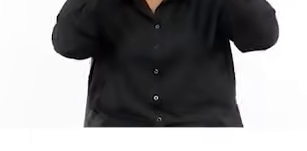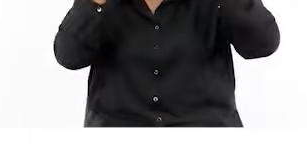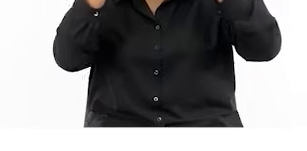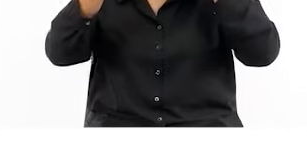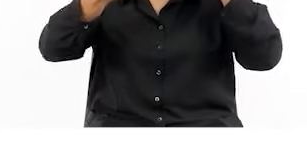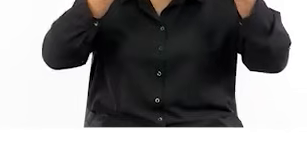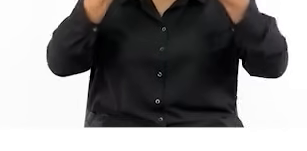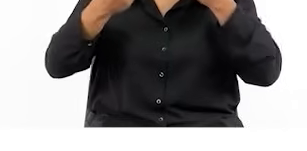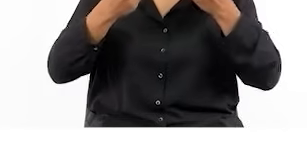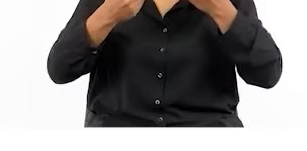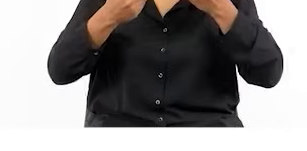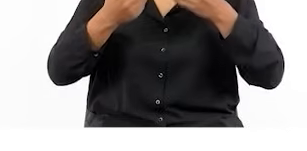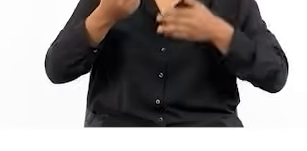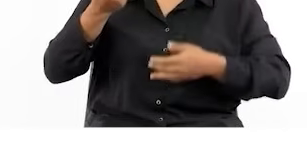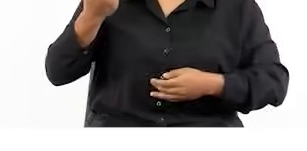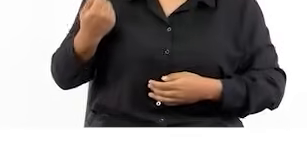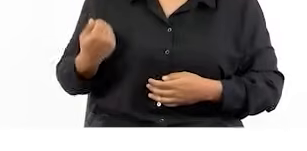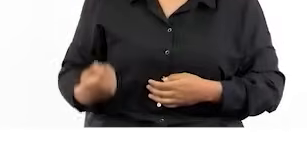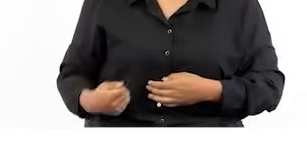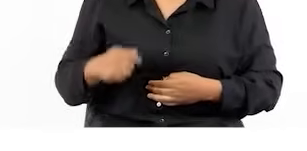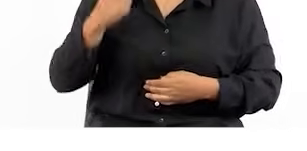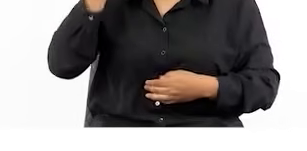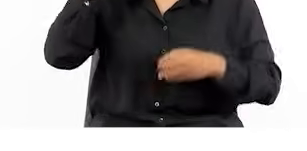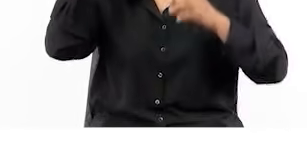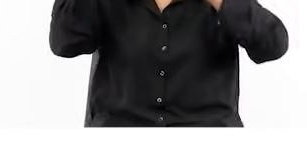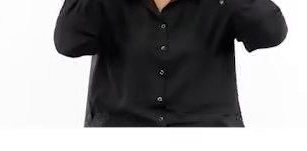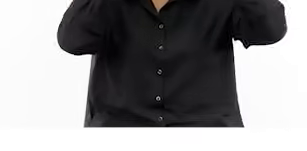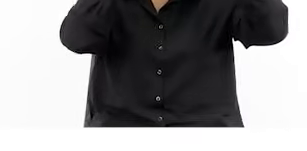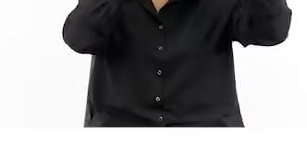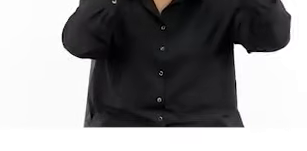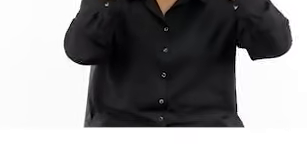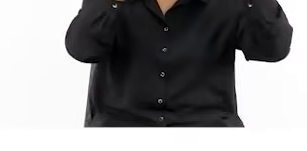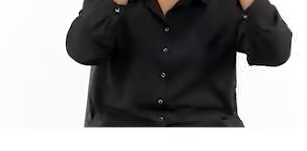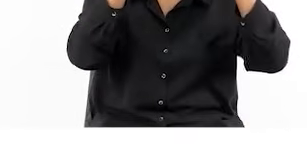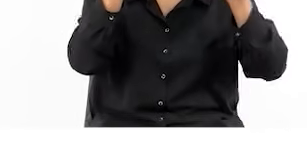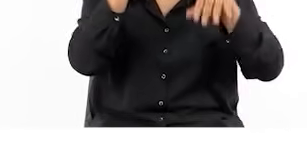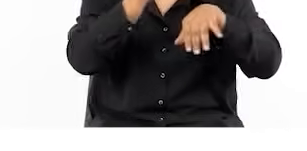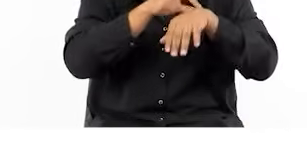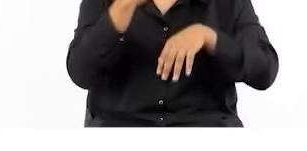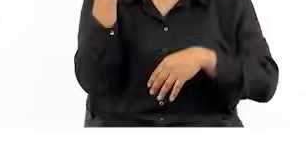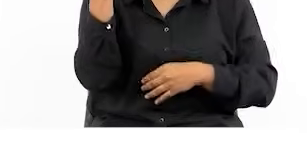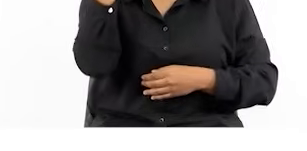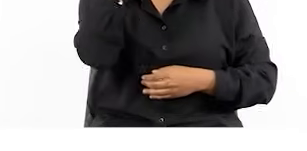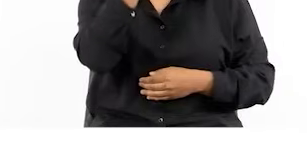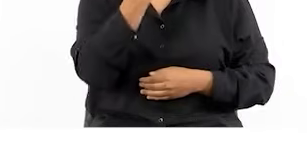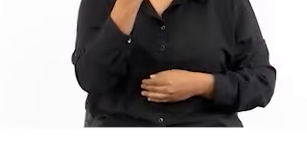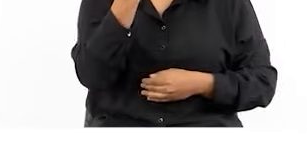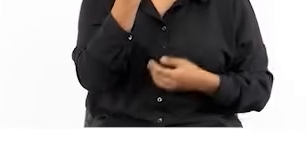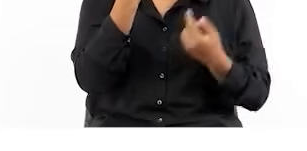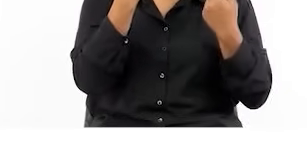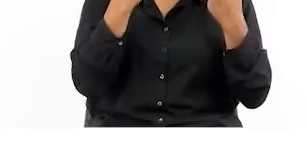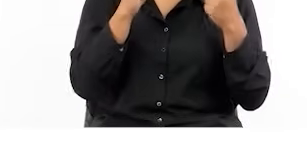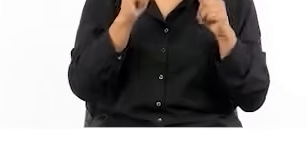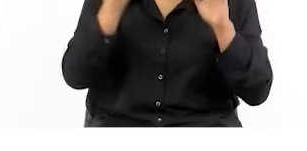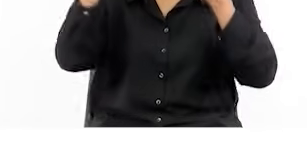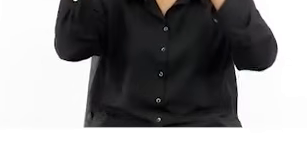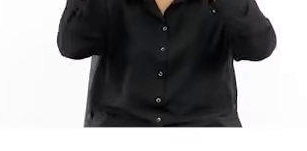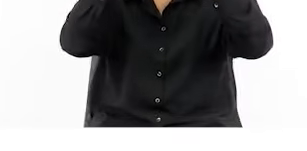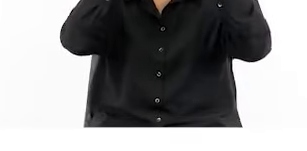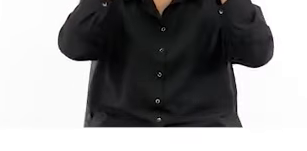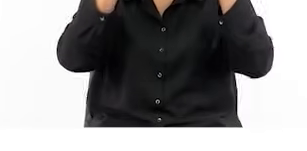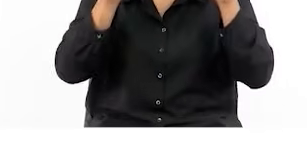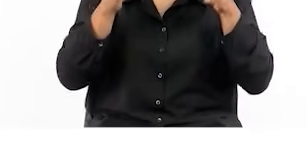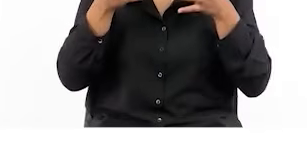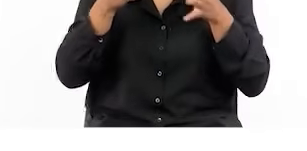Al observar el cielo nocturno, podemos plantear a nuestros estudiantes, podemos ver incontables estrellas. Es una experiencia